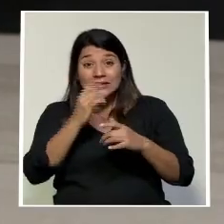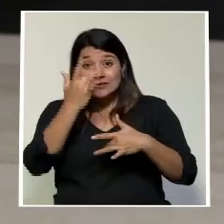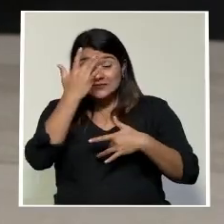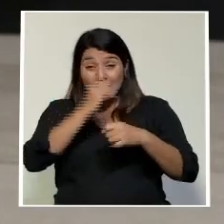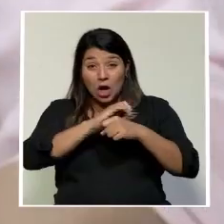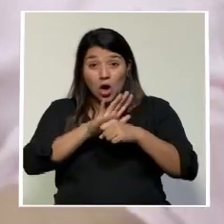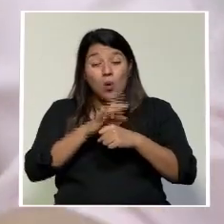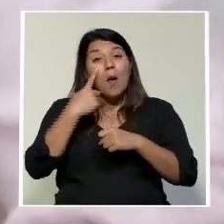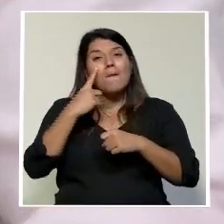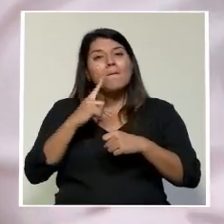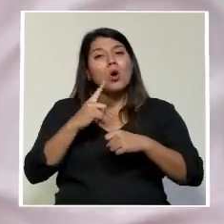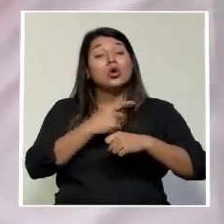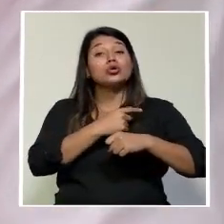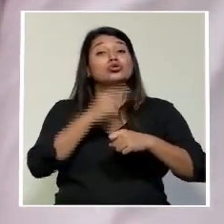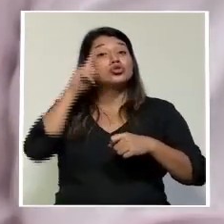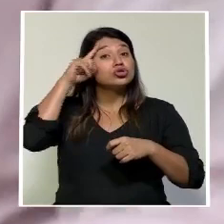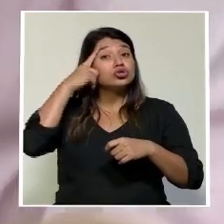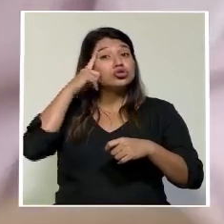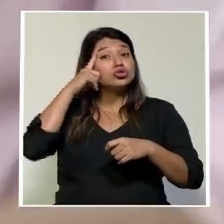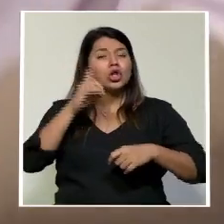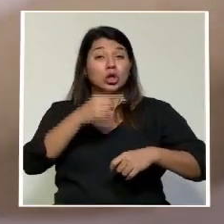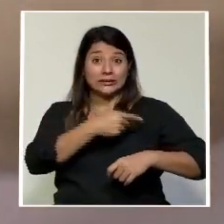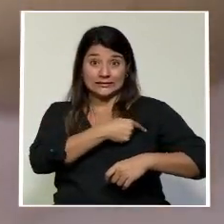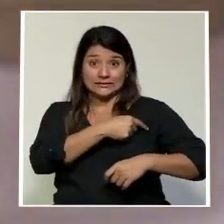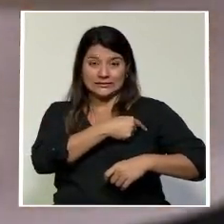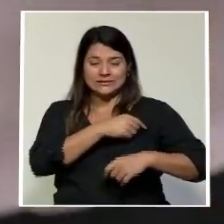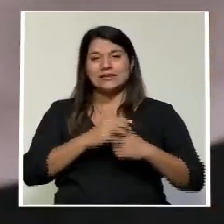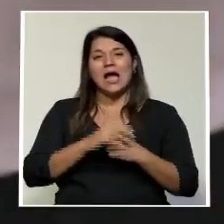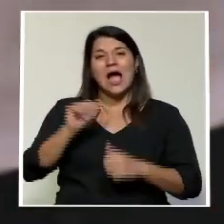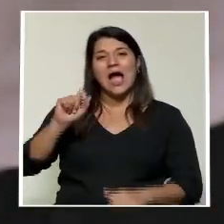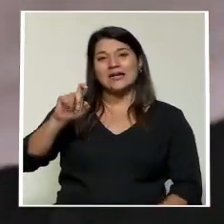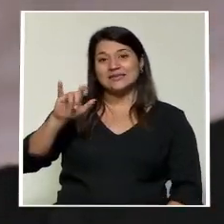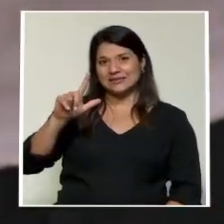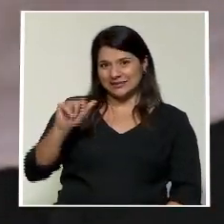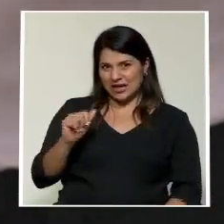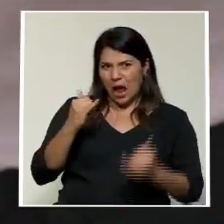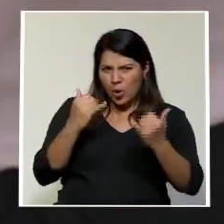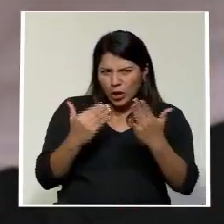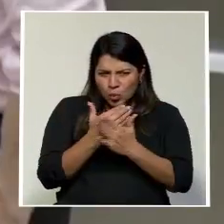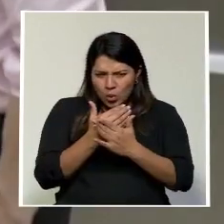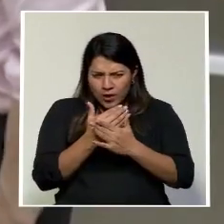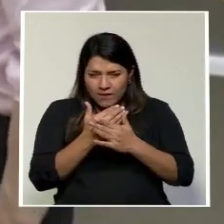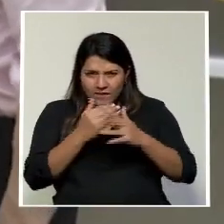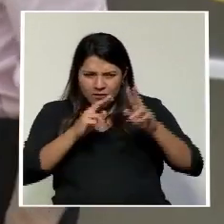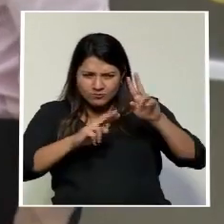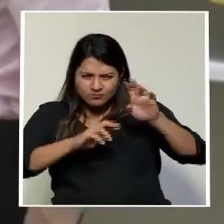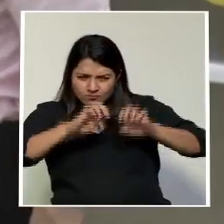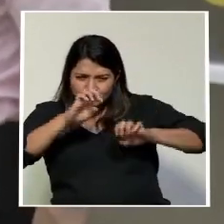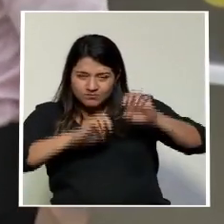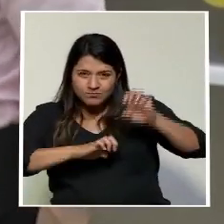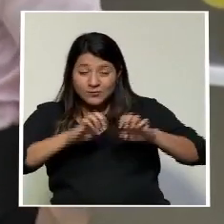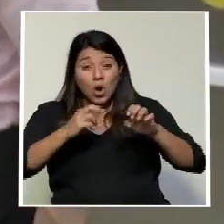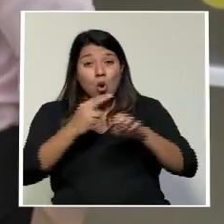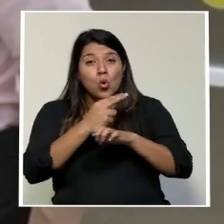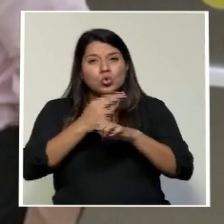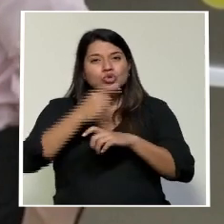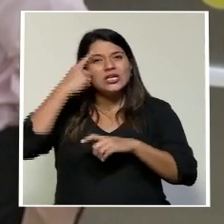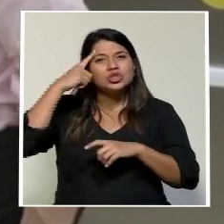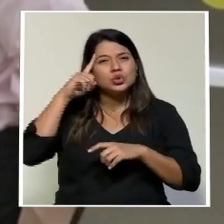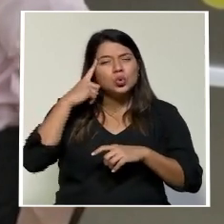un nuevo dispositivo de análisis de COVID que utiliza el sudor de las axilas para tomar lecturas se muestra en acción comprobando la